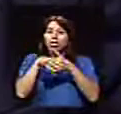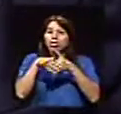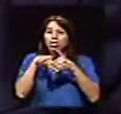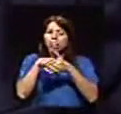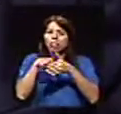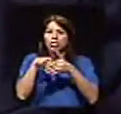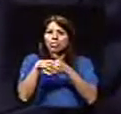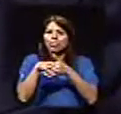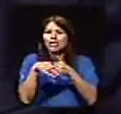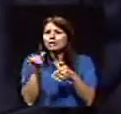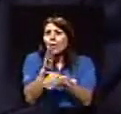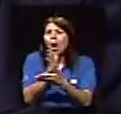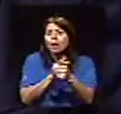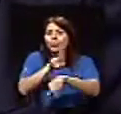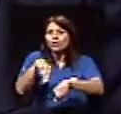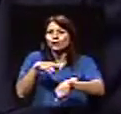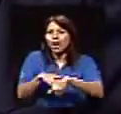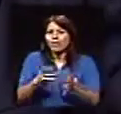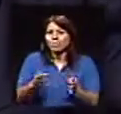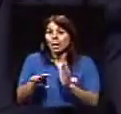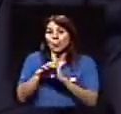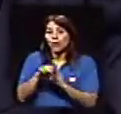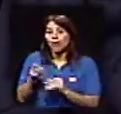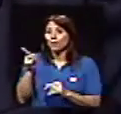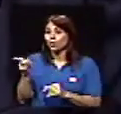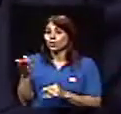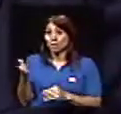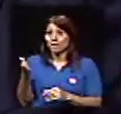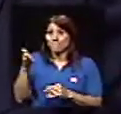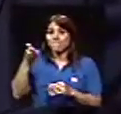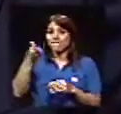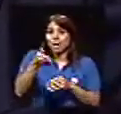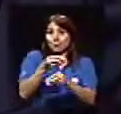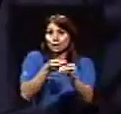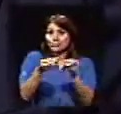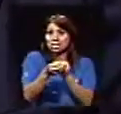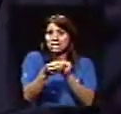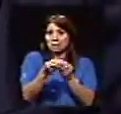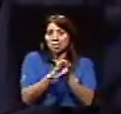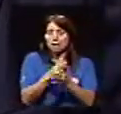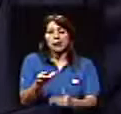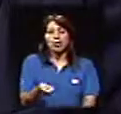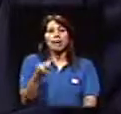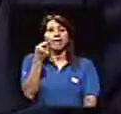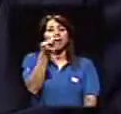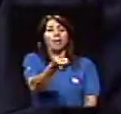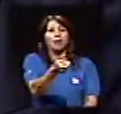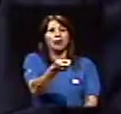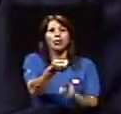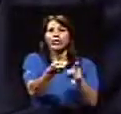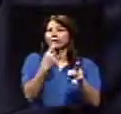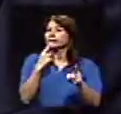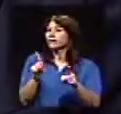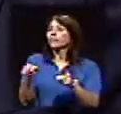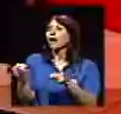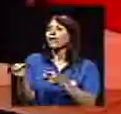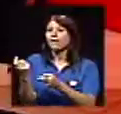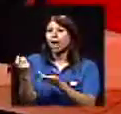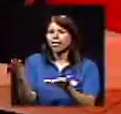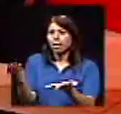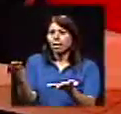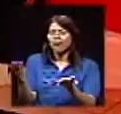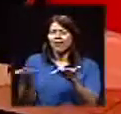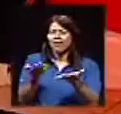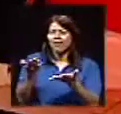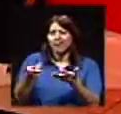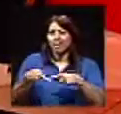como una cuestión natural. No ha llegado usted a la oficina a entregar un papel en una dependencia cuando ya le están diciendo que viene incompleto. O sea, no